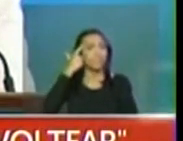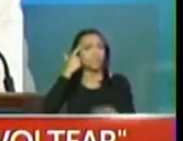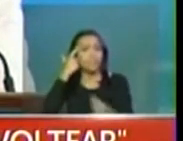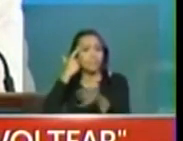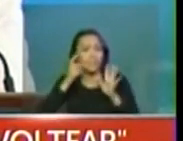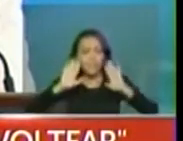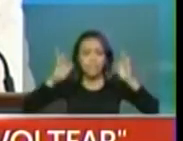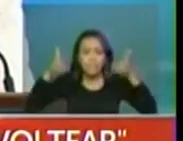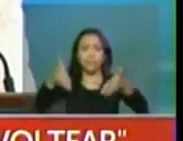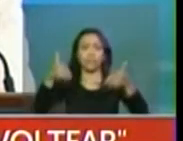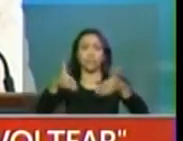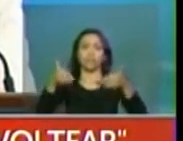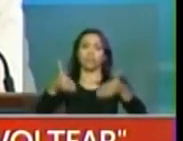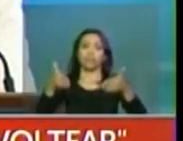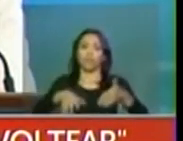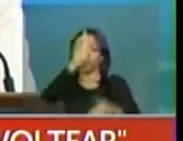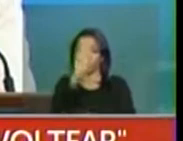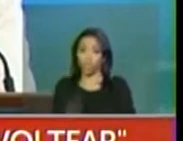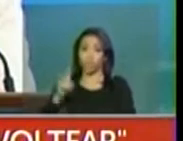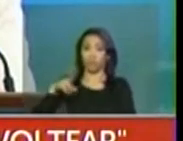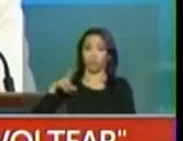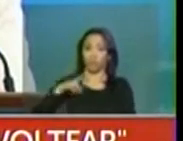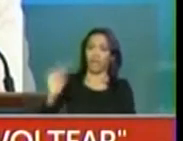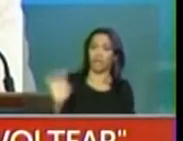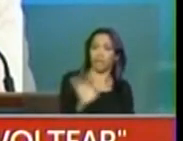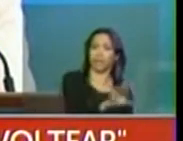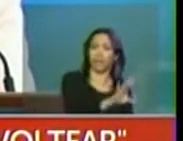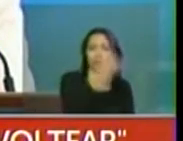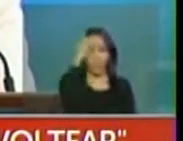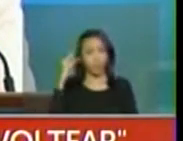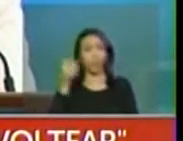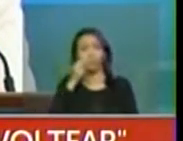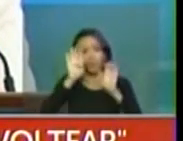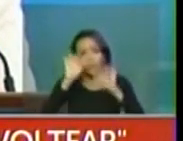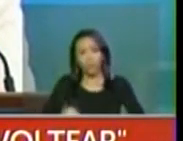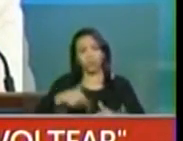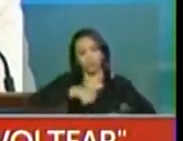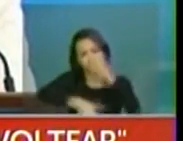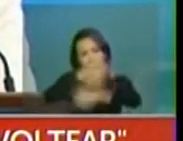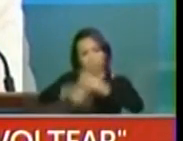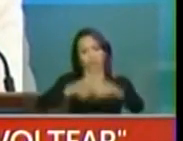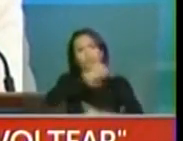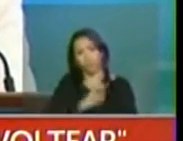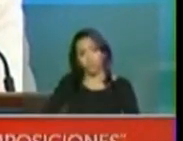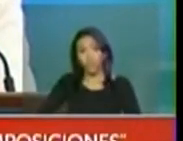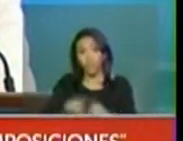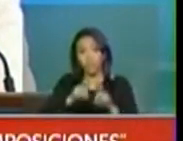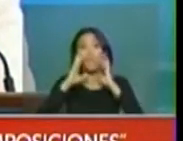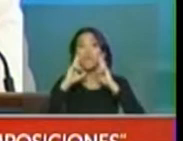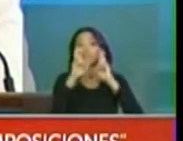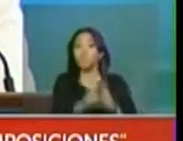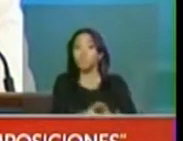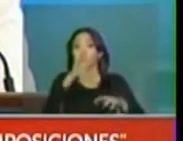tenemos que reafirmar la centralidad de los derechos individuales, la normalidad institucional y la soberanía